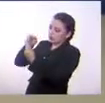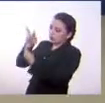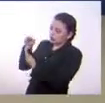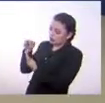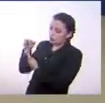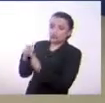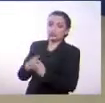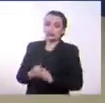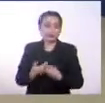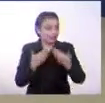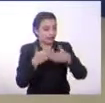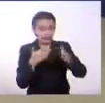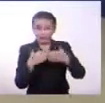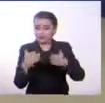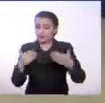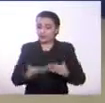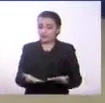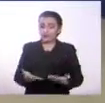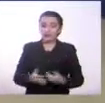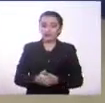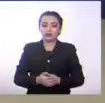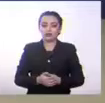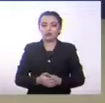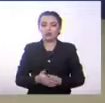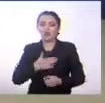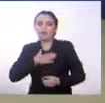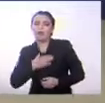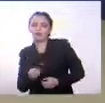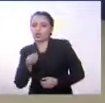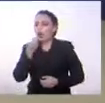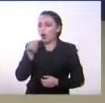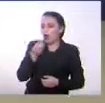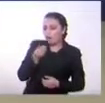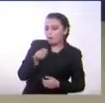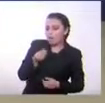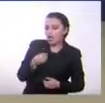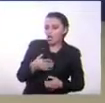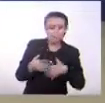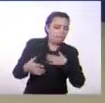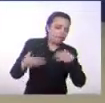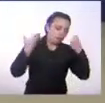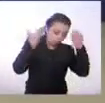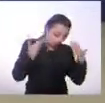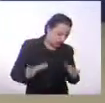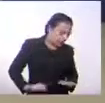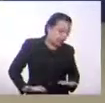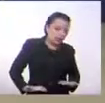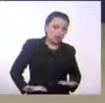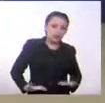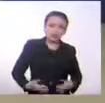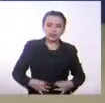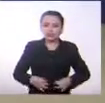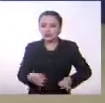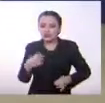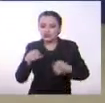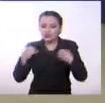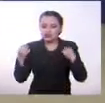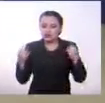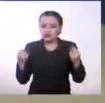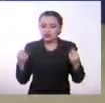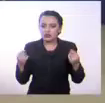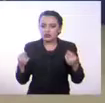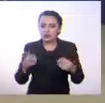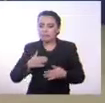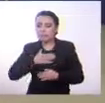ya lo habíamos hablado, sobre los alimentos, sobre la forma de vestirnos, entonces sobre la forma de